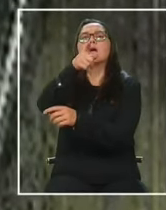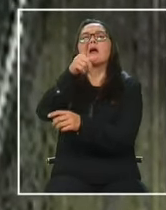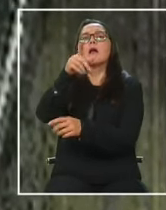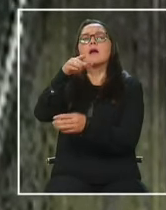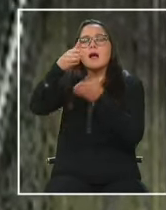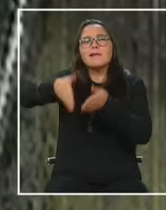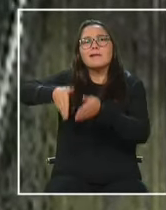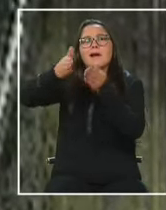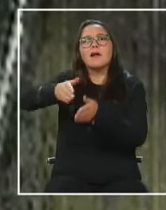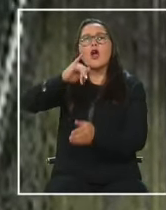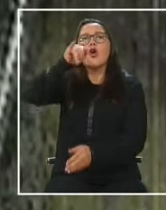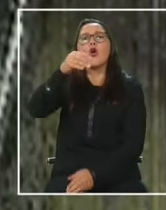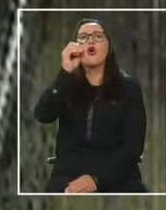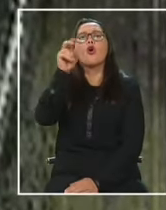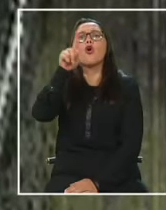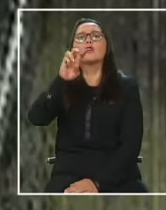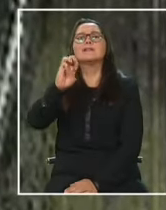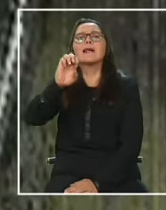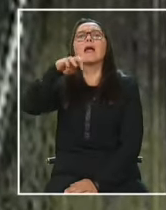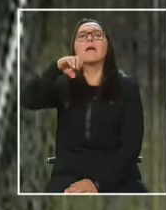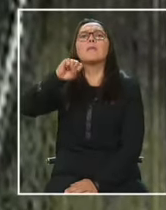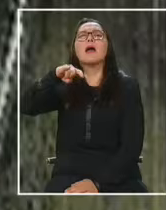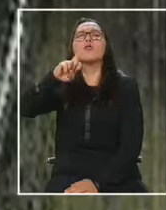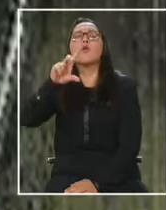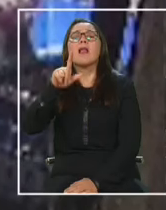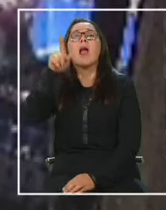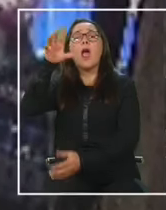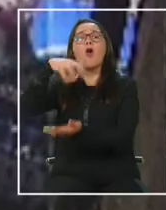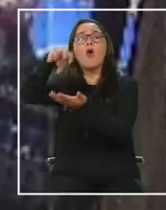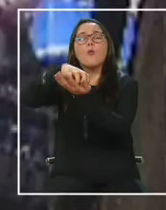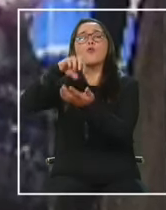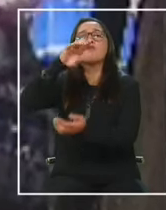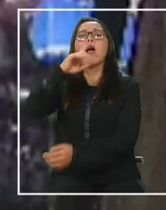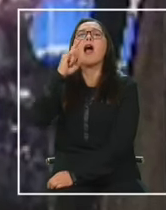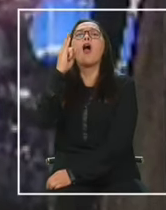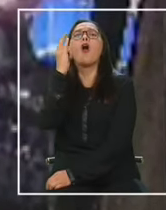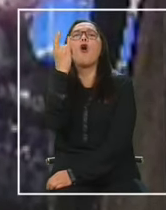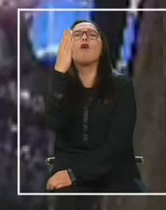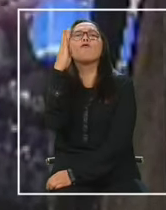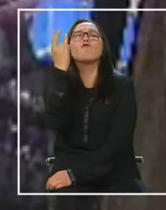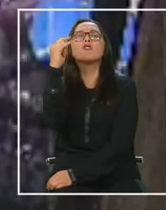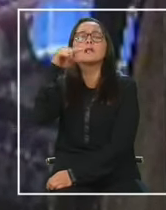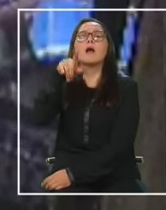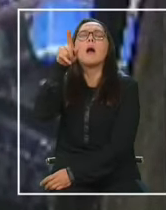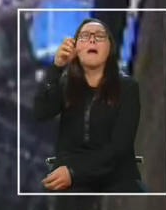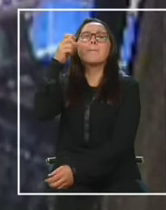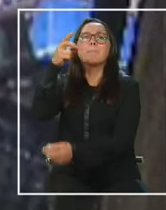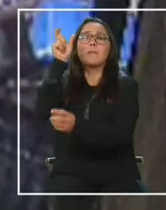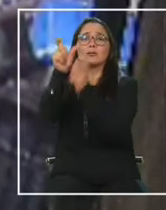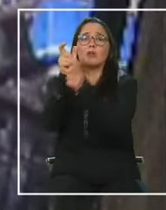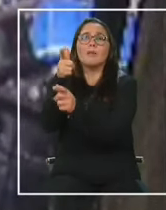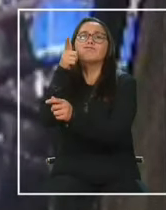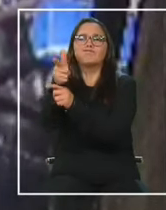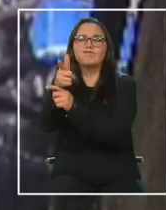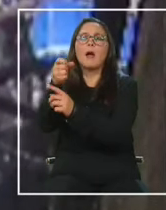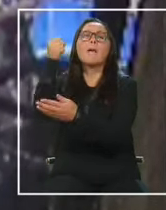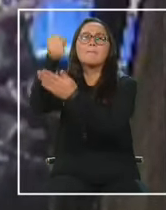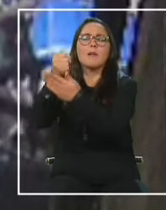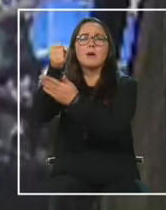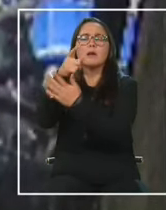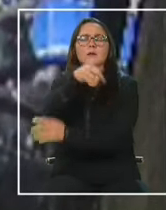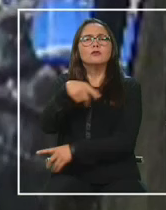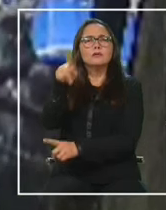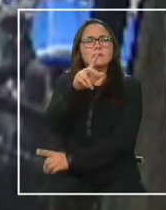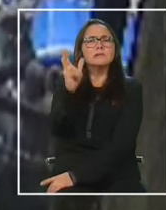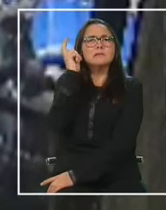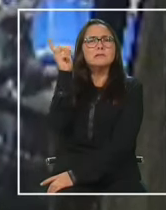en Calle José Manuel figari en la comuna de Bun encañonaron a sus víctimas y los golpearon se sintieron ruido